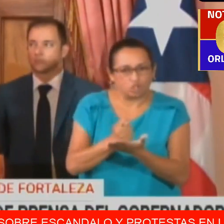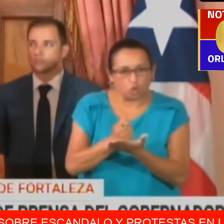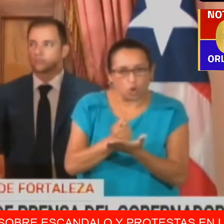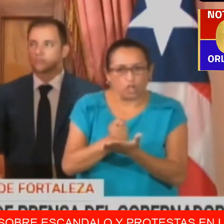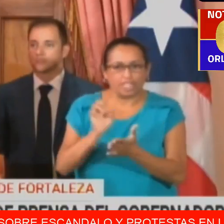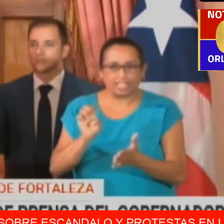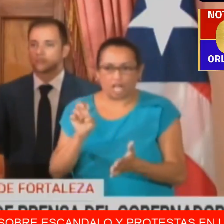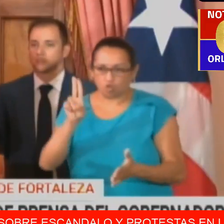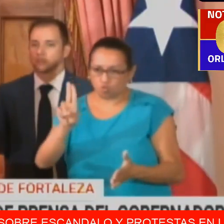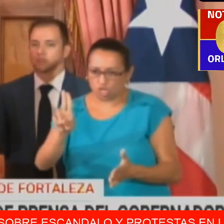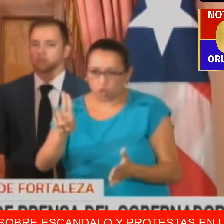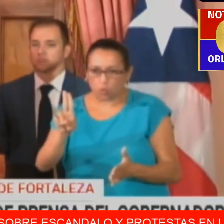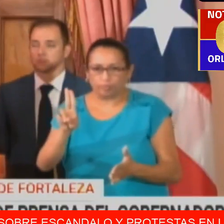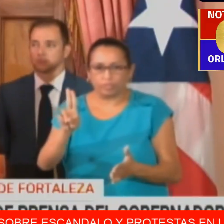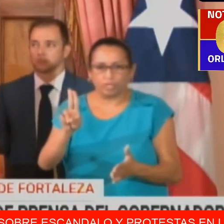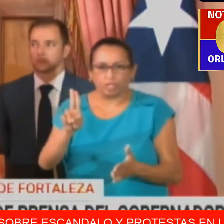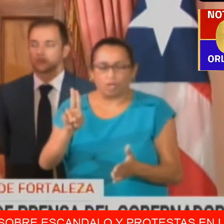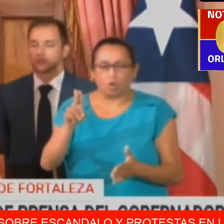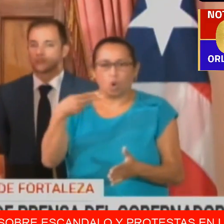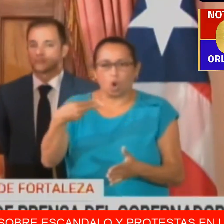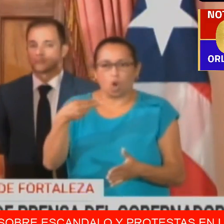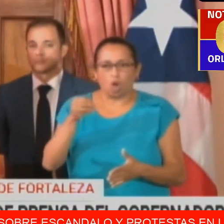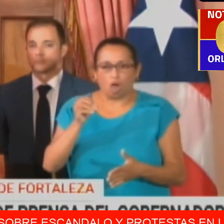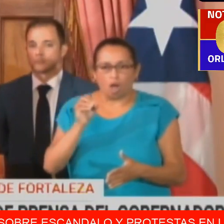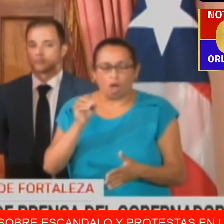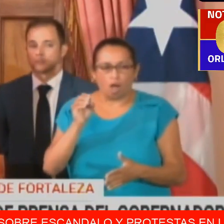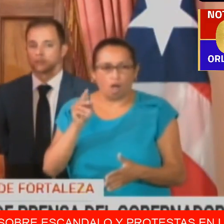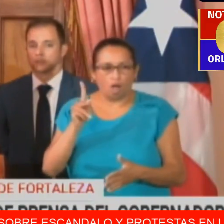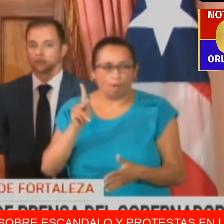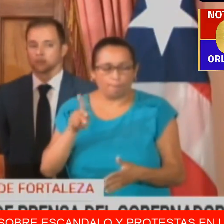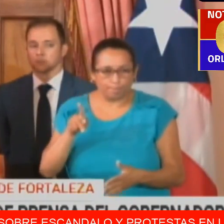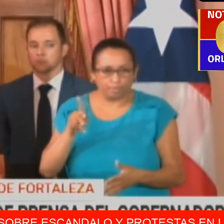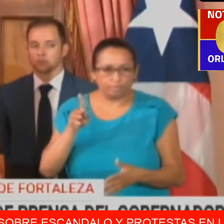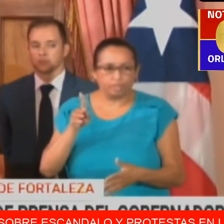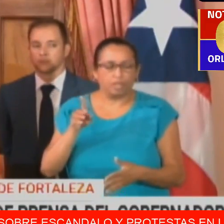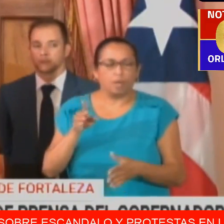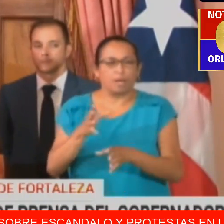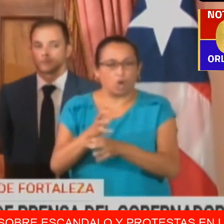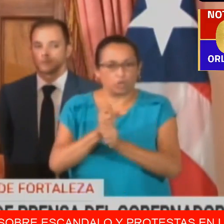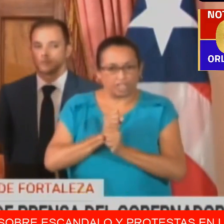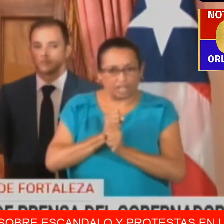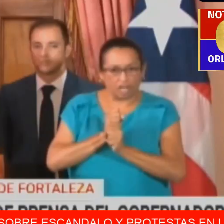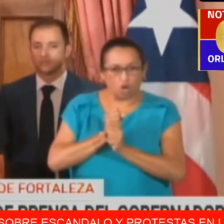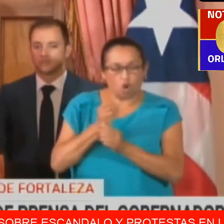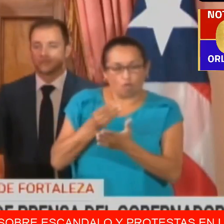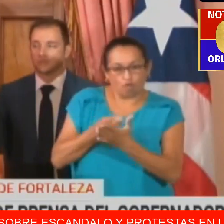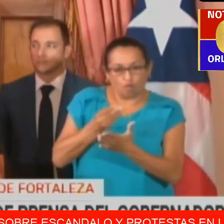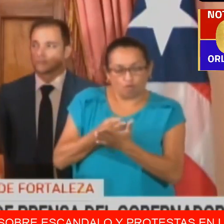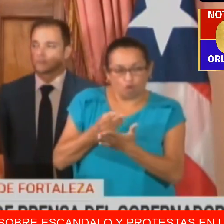Unidos, como lo es con HUD para poder obtener los fondos CDBGDR.